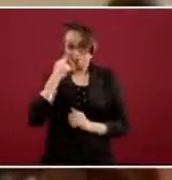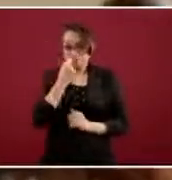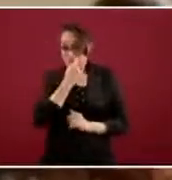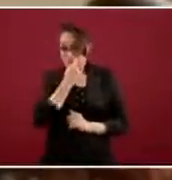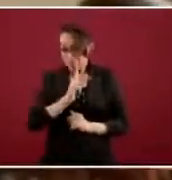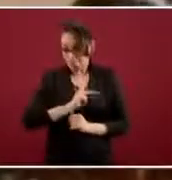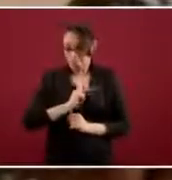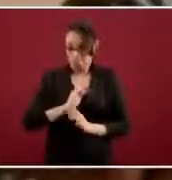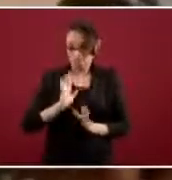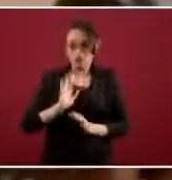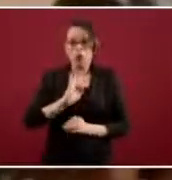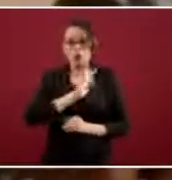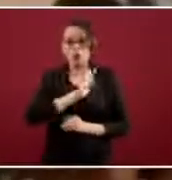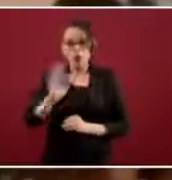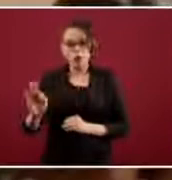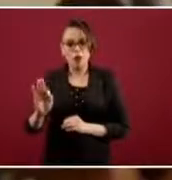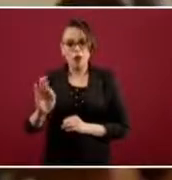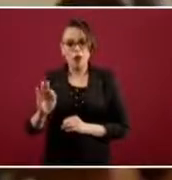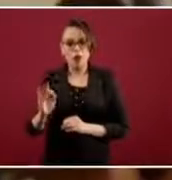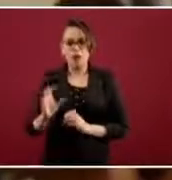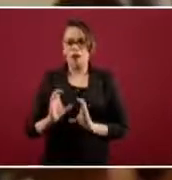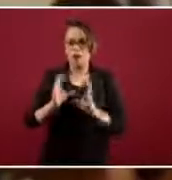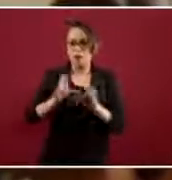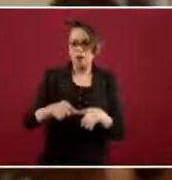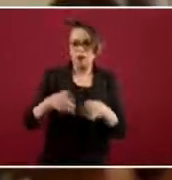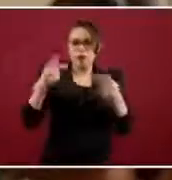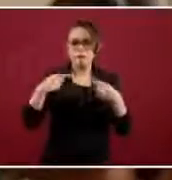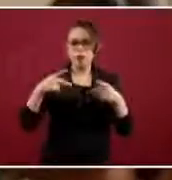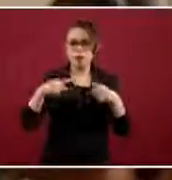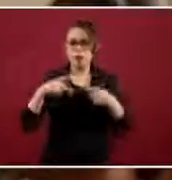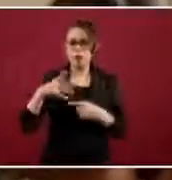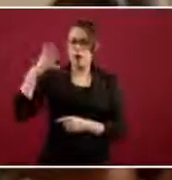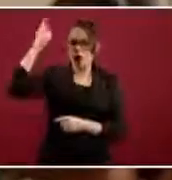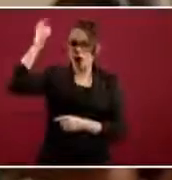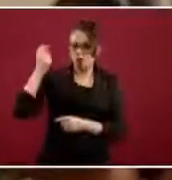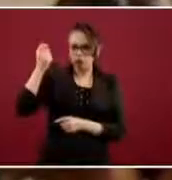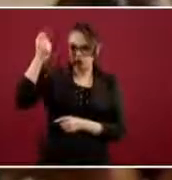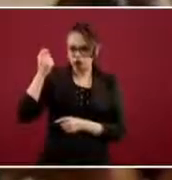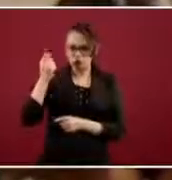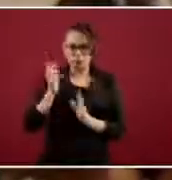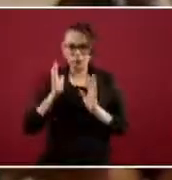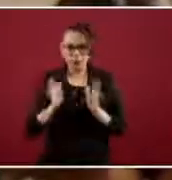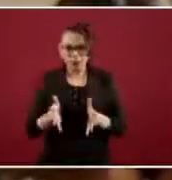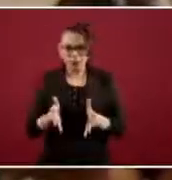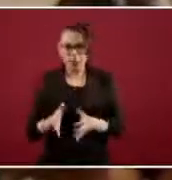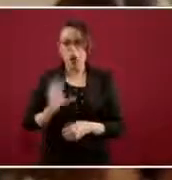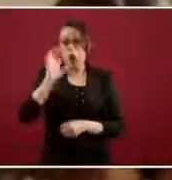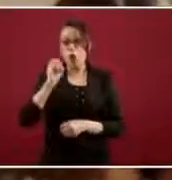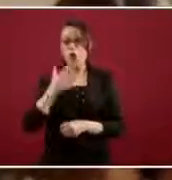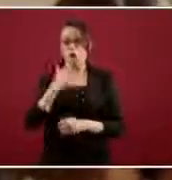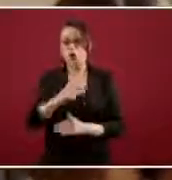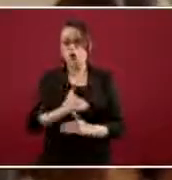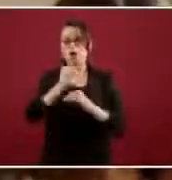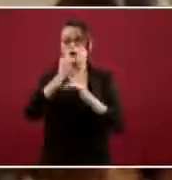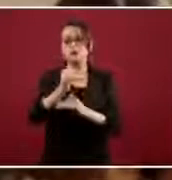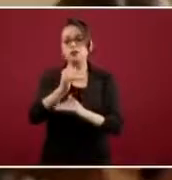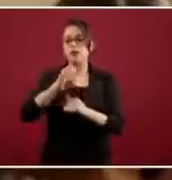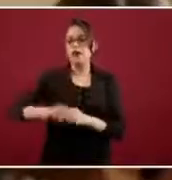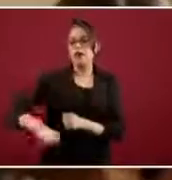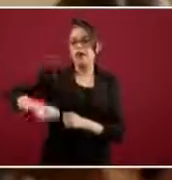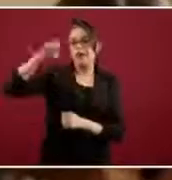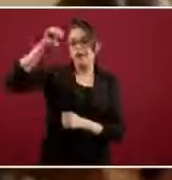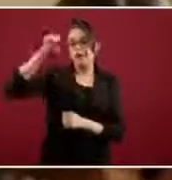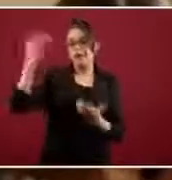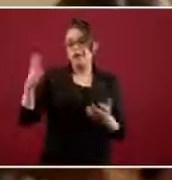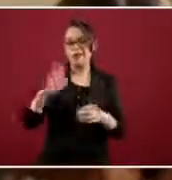a jubilados en el sector salud, pero tendrán un rango de edad por lo aquello de que estén en el rango